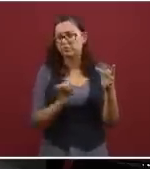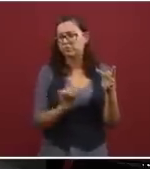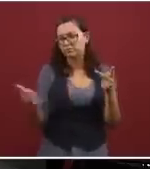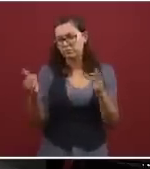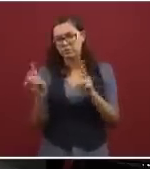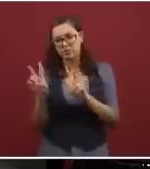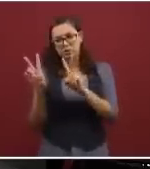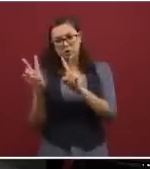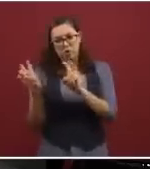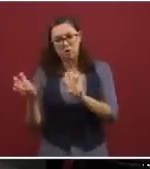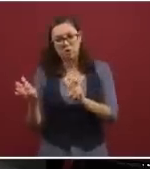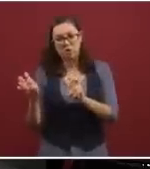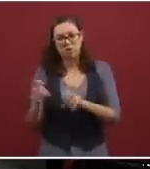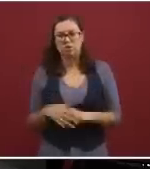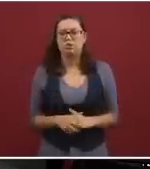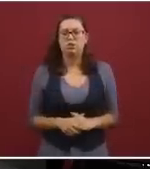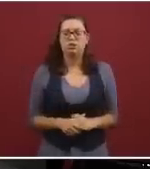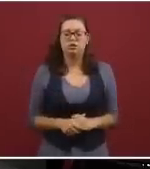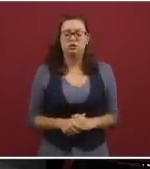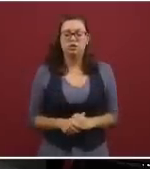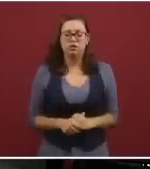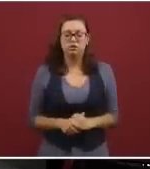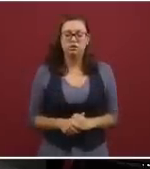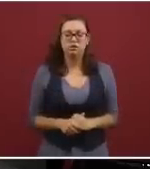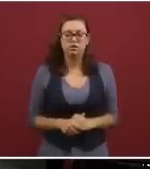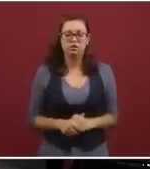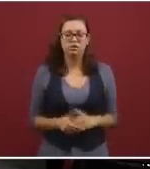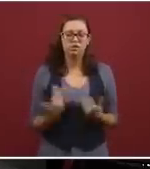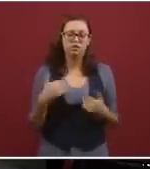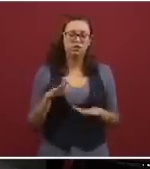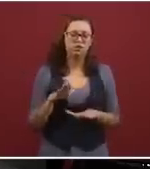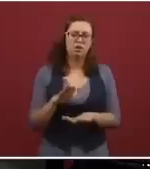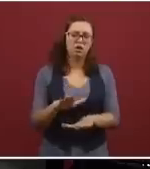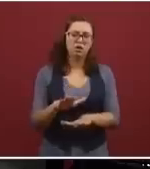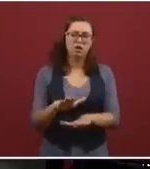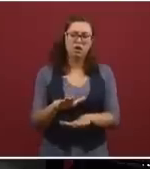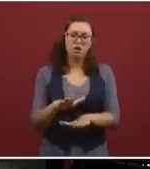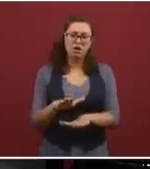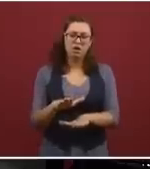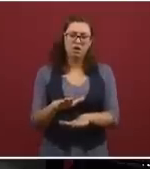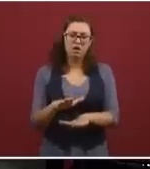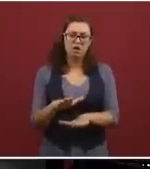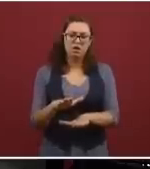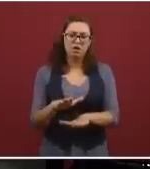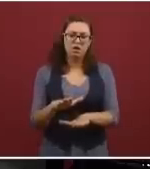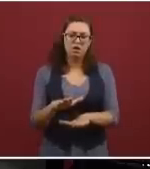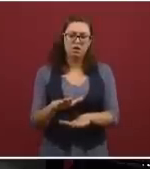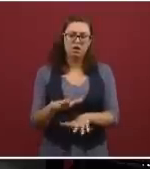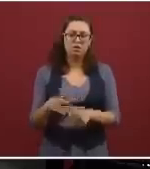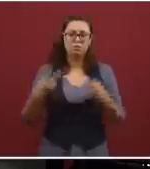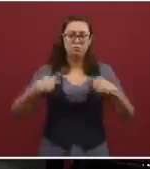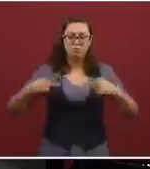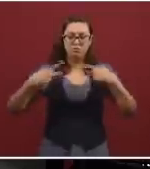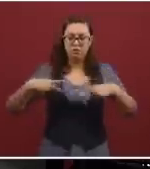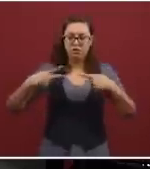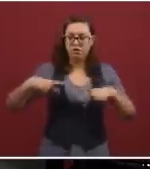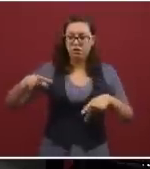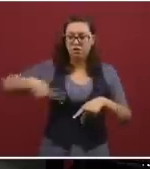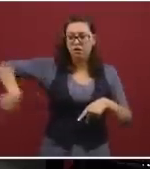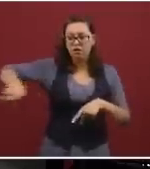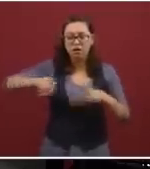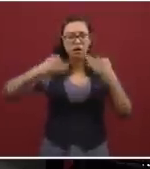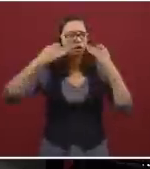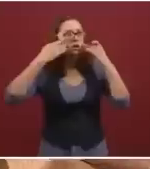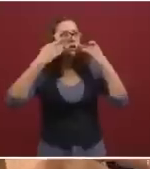tema, que es relacionado con los testigos protegidos. Yo quisiera saber